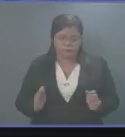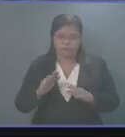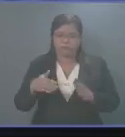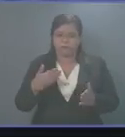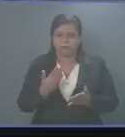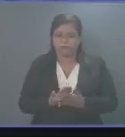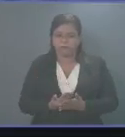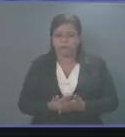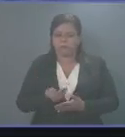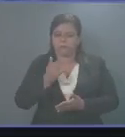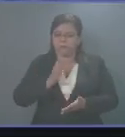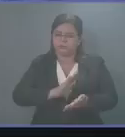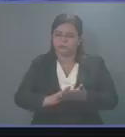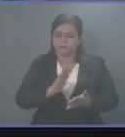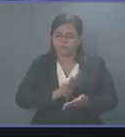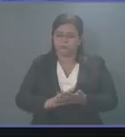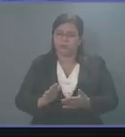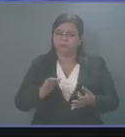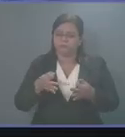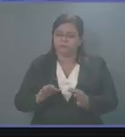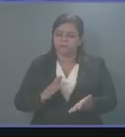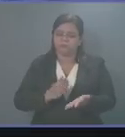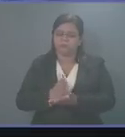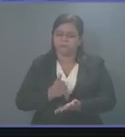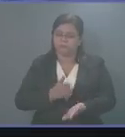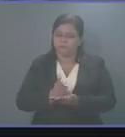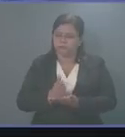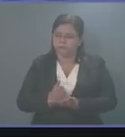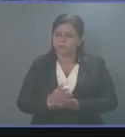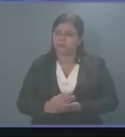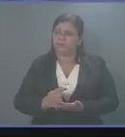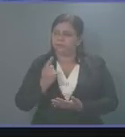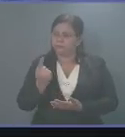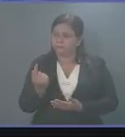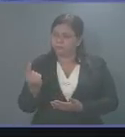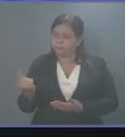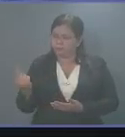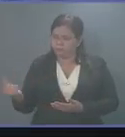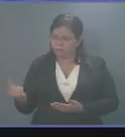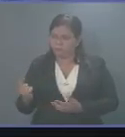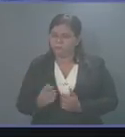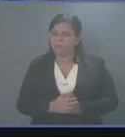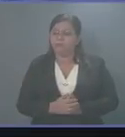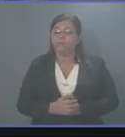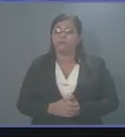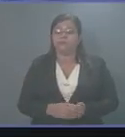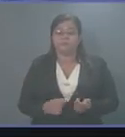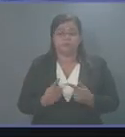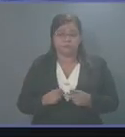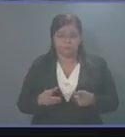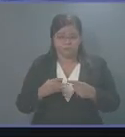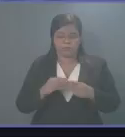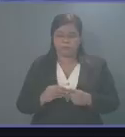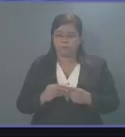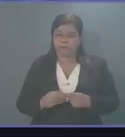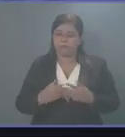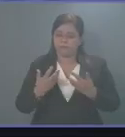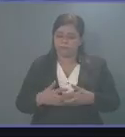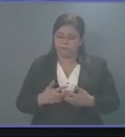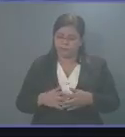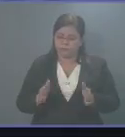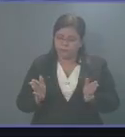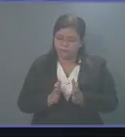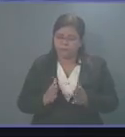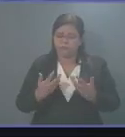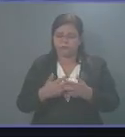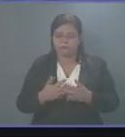un financiamiento accesible a las personas que lo soliciten, y en especial a las micro,